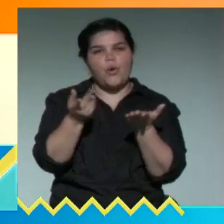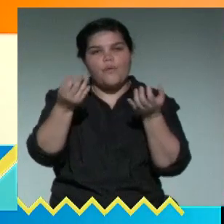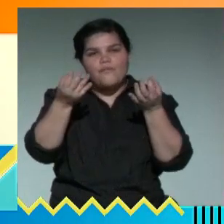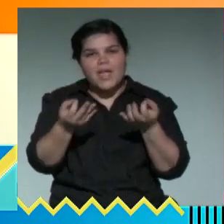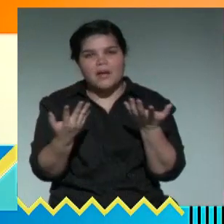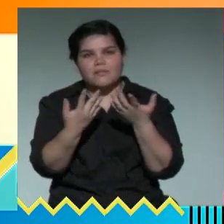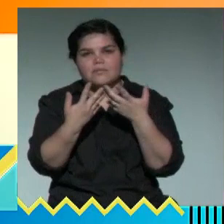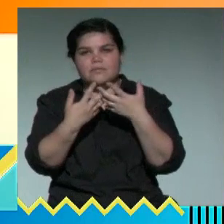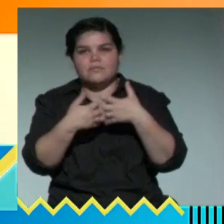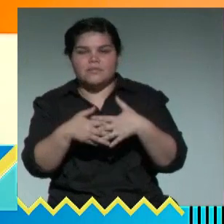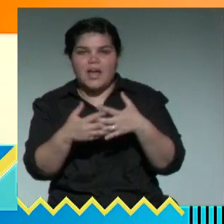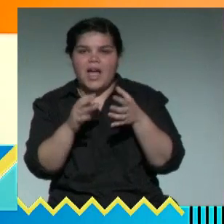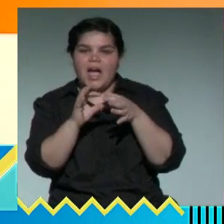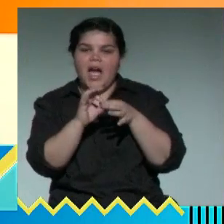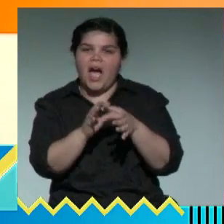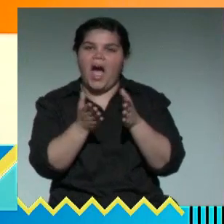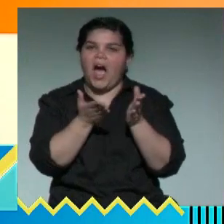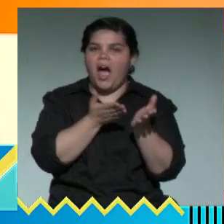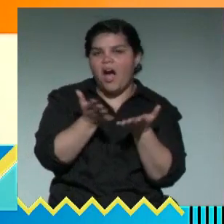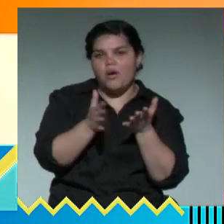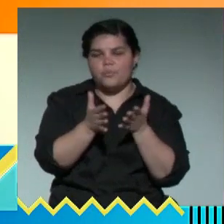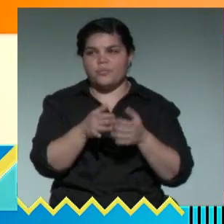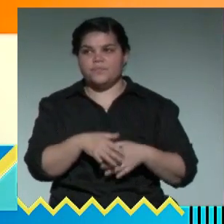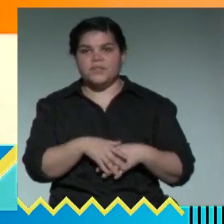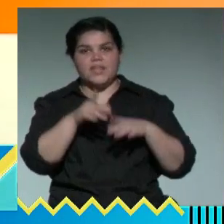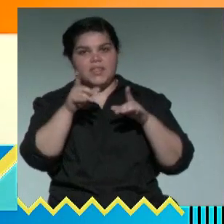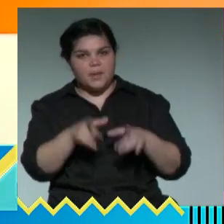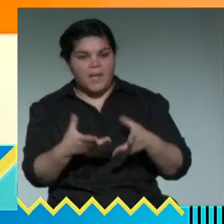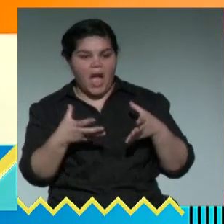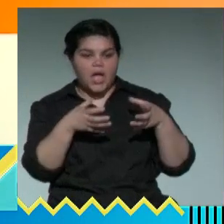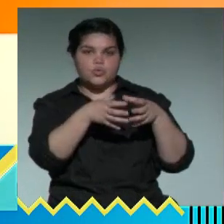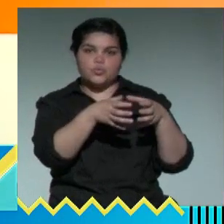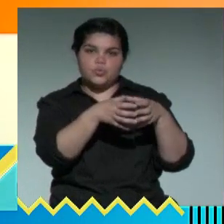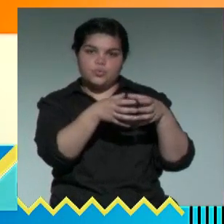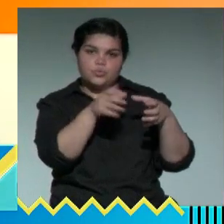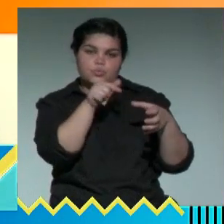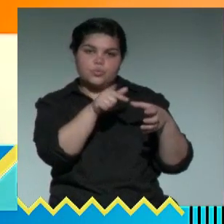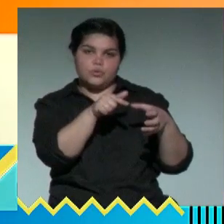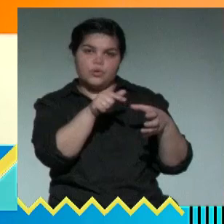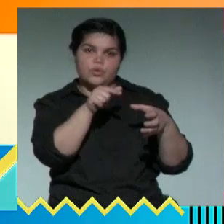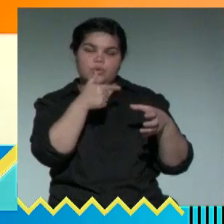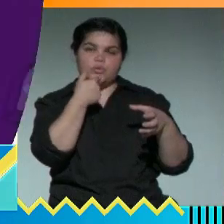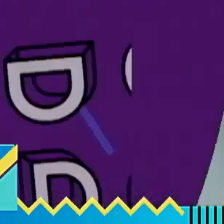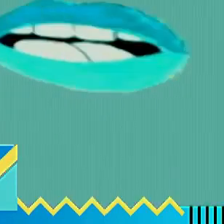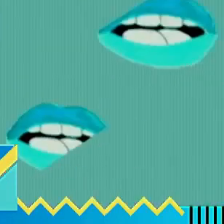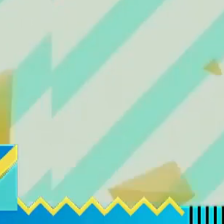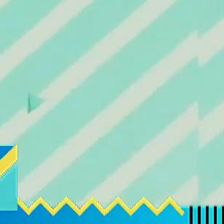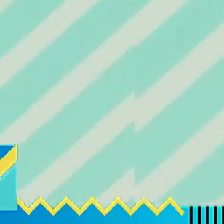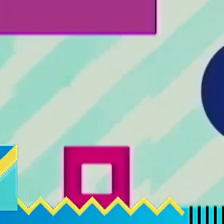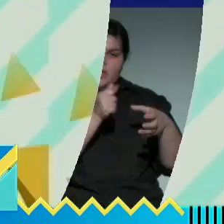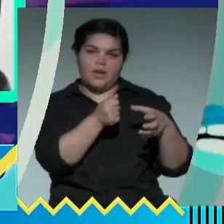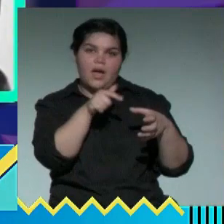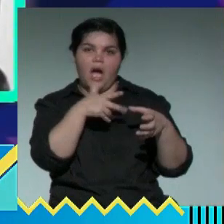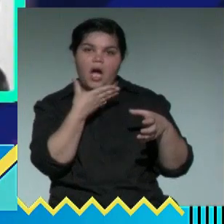veces con los que colaboraban con Soda. Porque, por ejemplo, Gustavo Cerati estaba